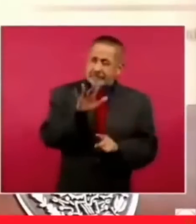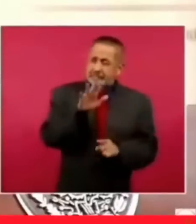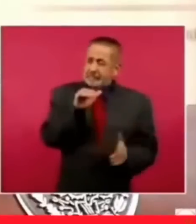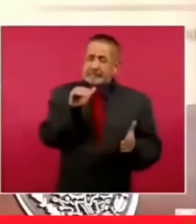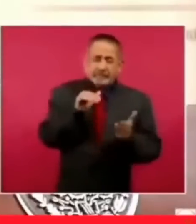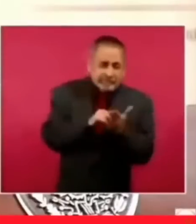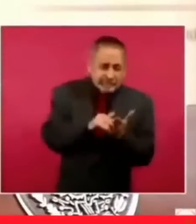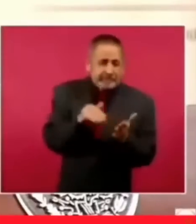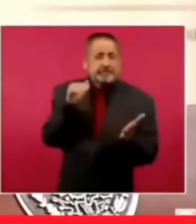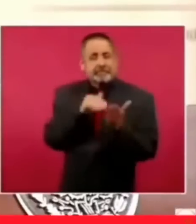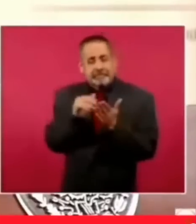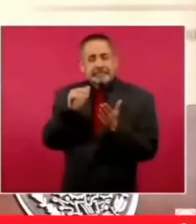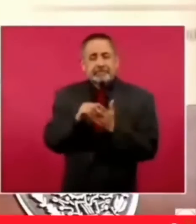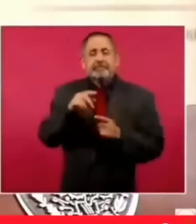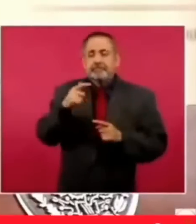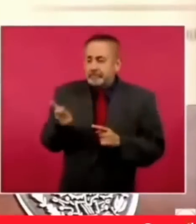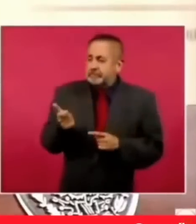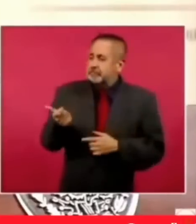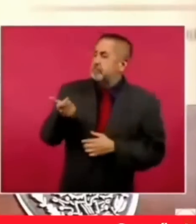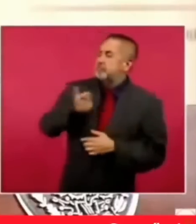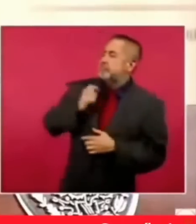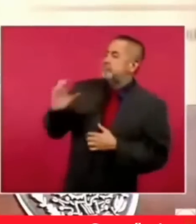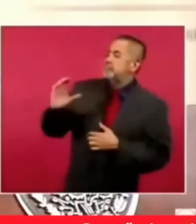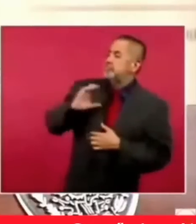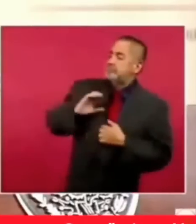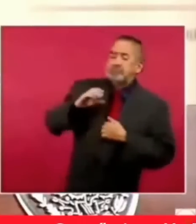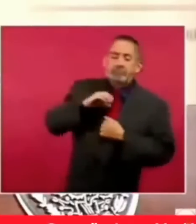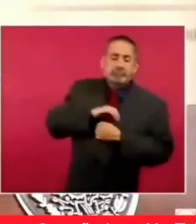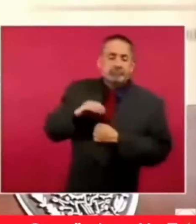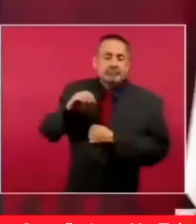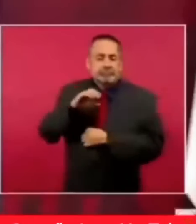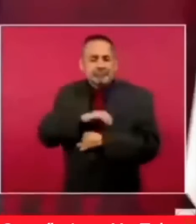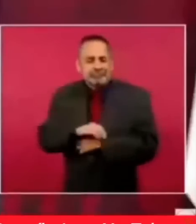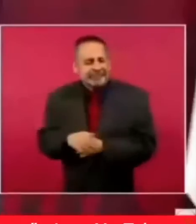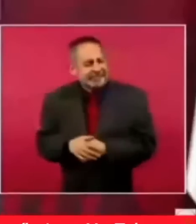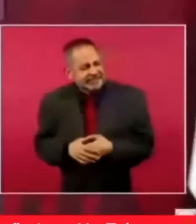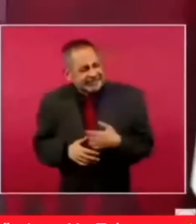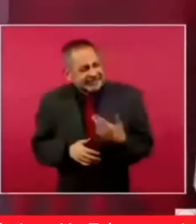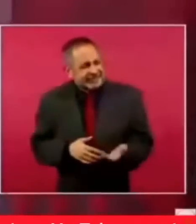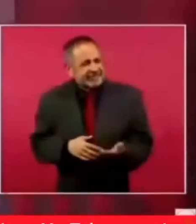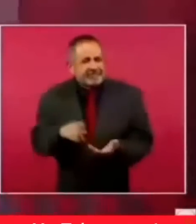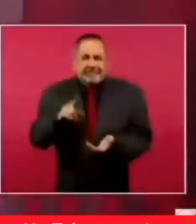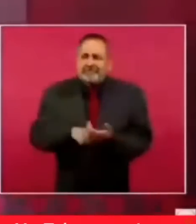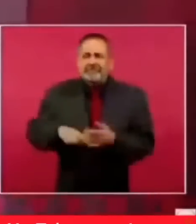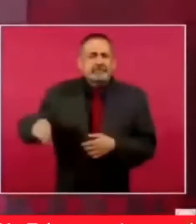50,000 millones de pesos. Ya estaban los políticos corruptos. Bueno,